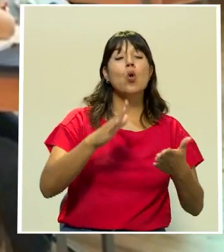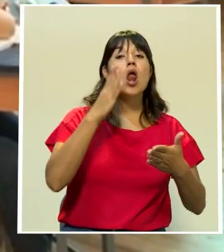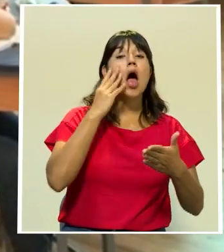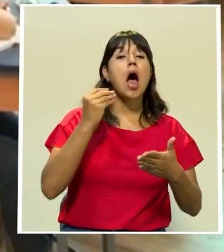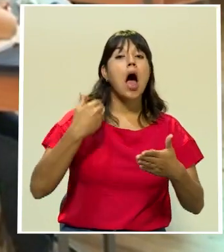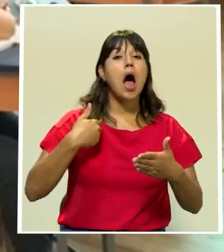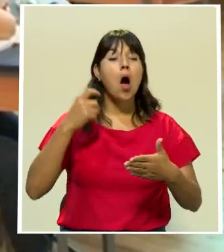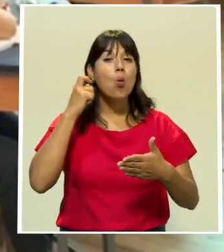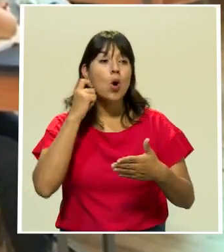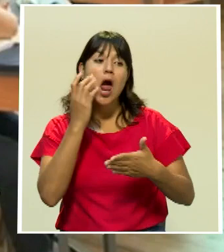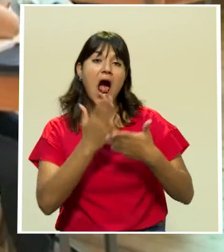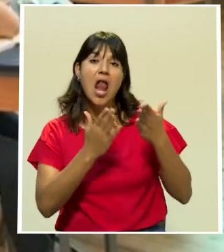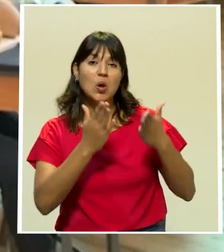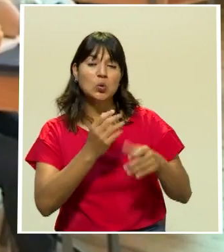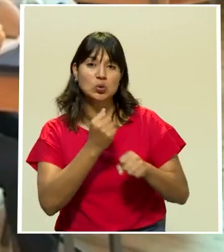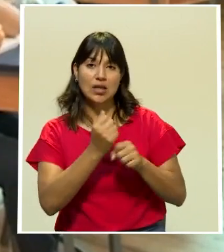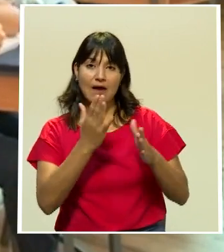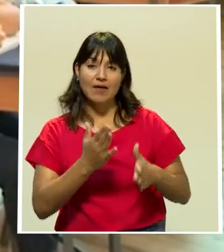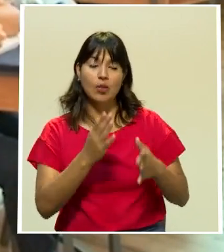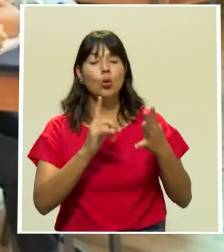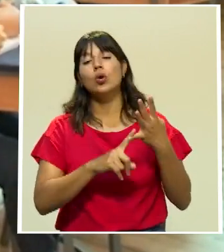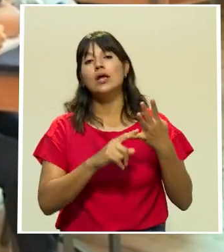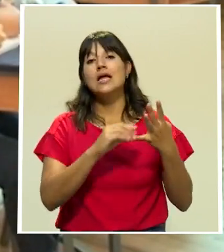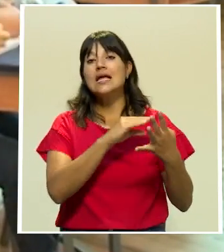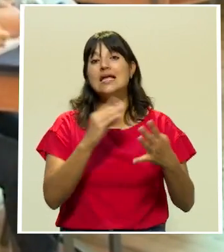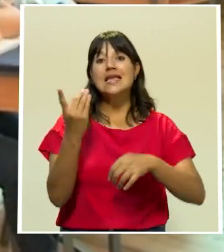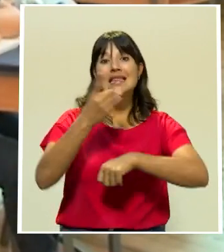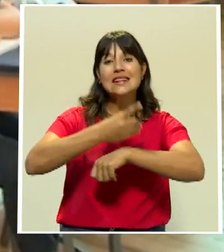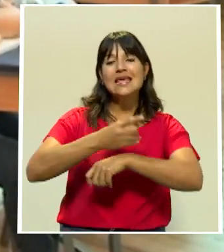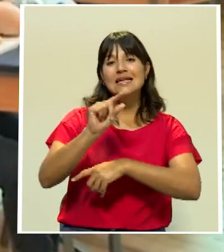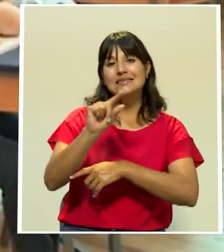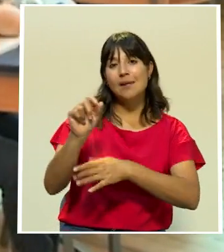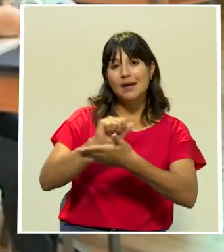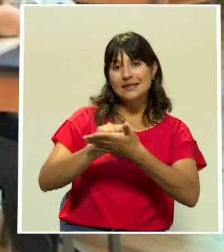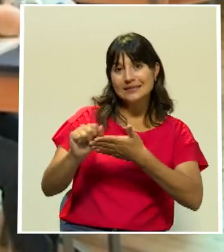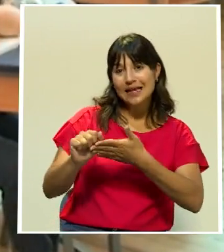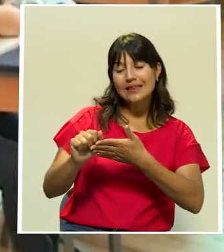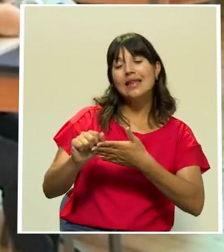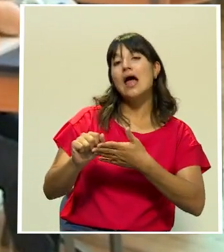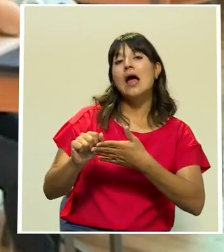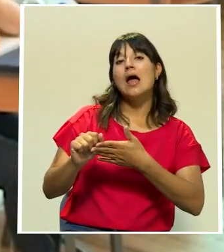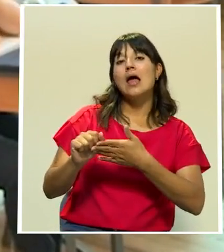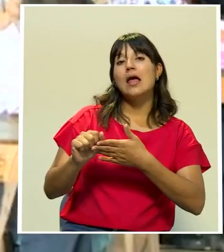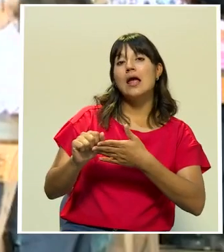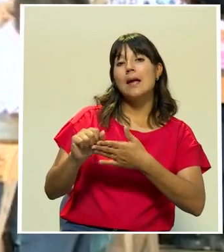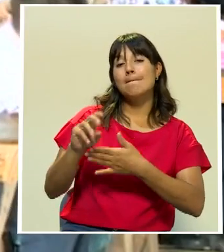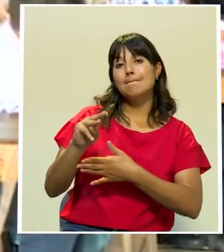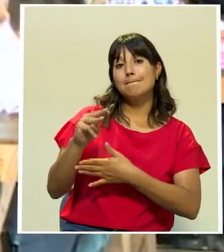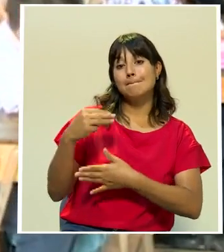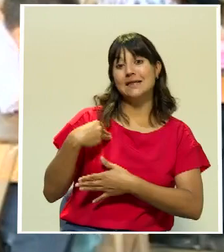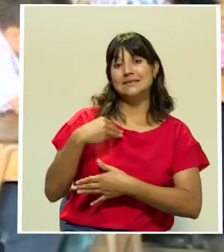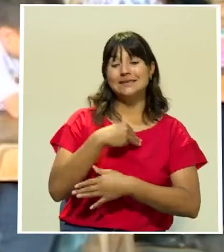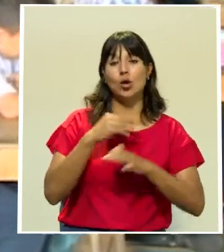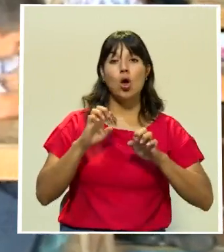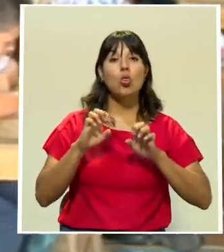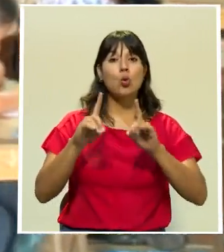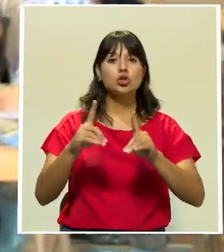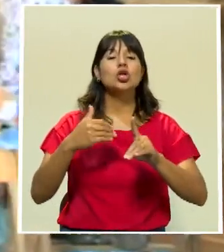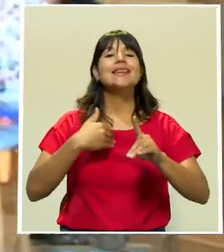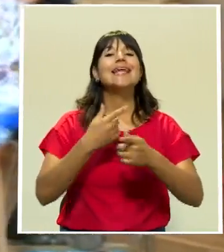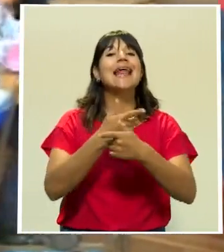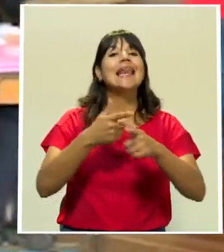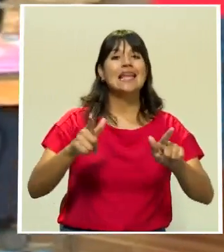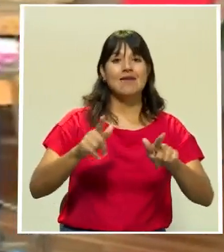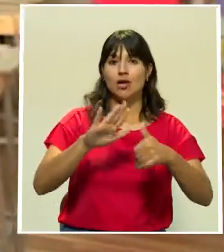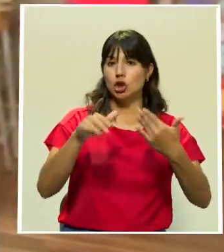los trabajadores, y durante los días laborales de Semana Santa el sector educación tendrá libre y con goce de salario. Ante los